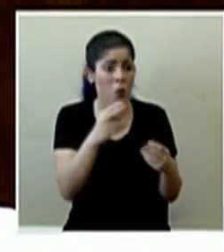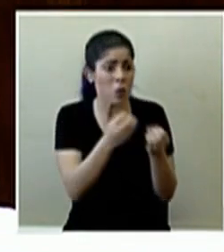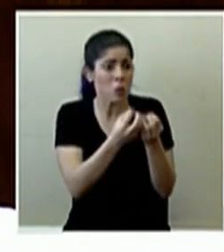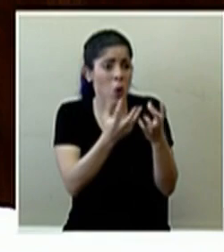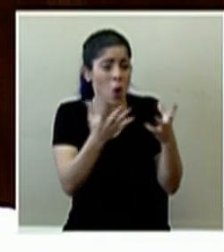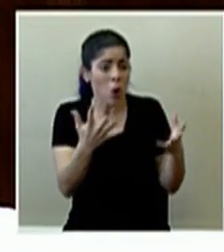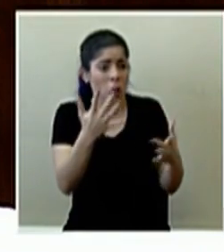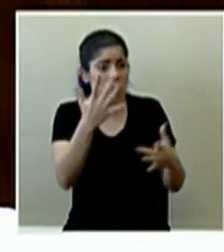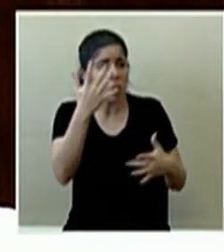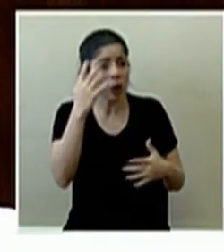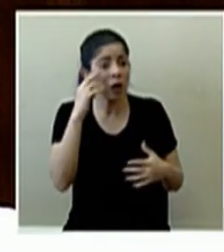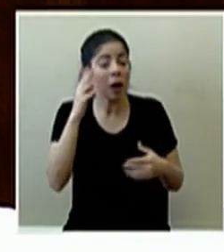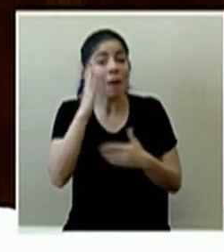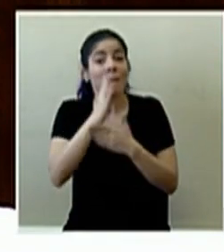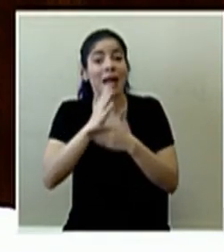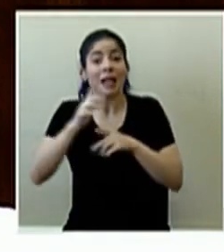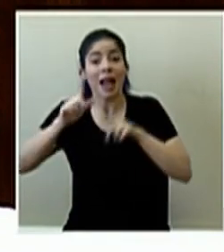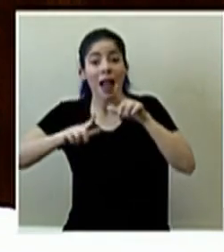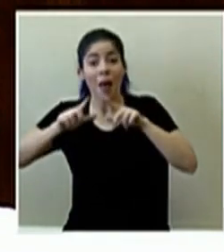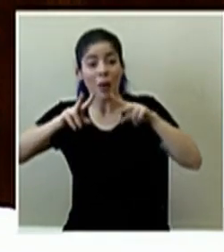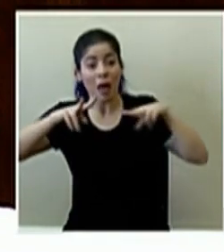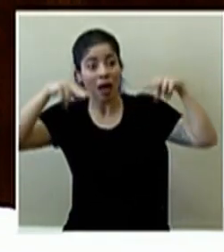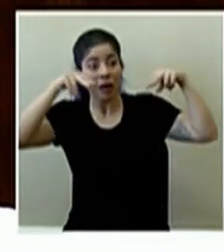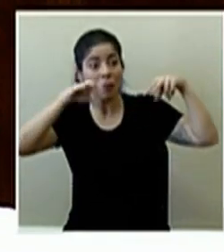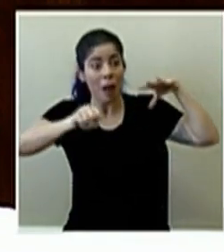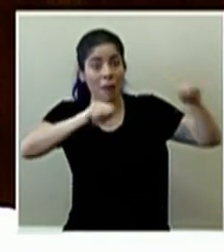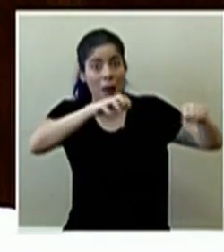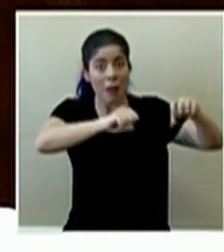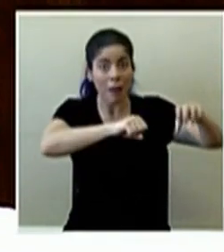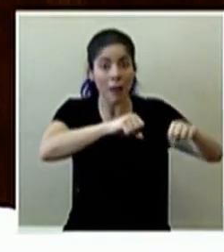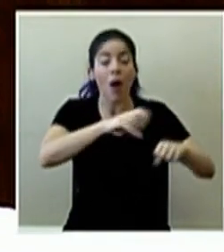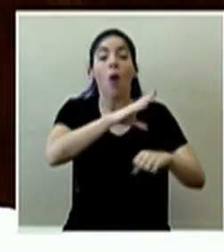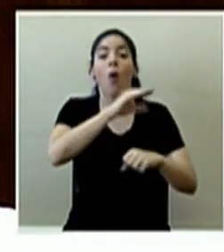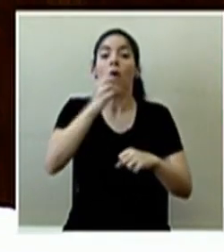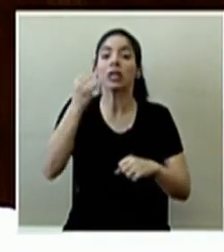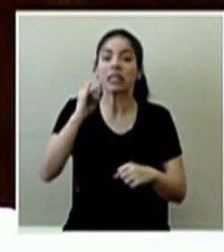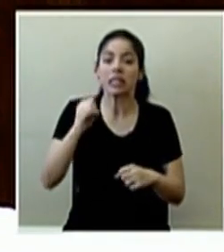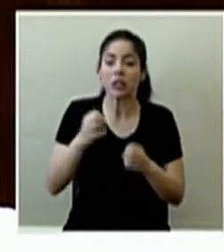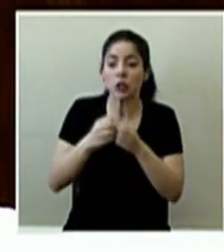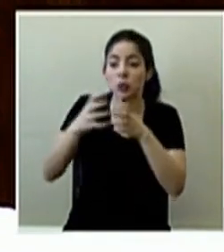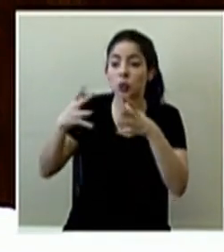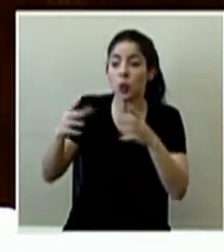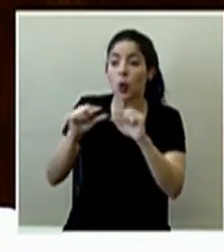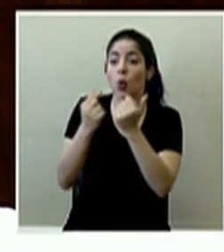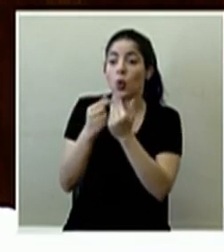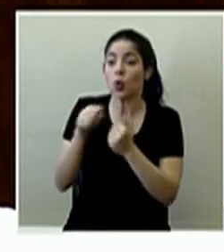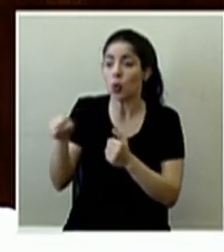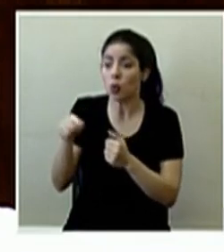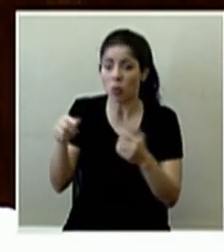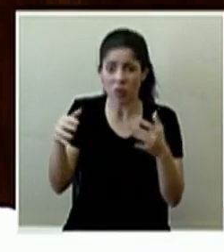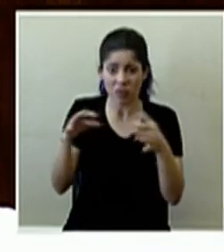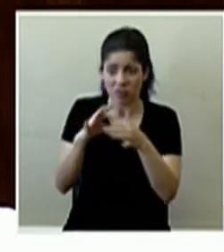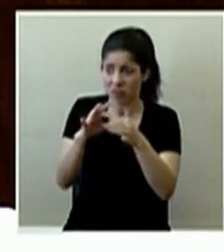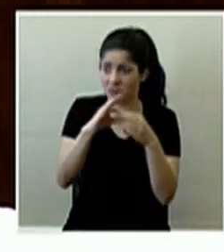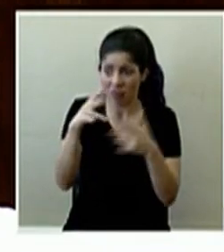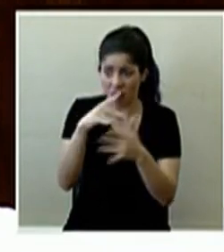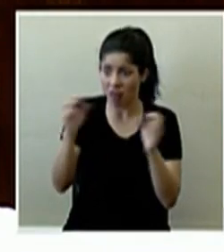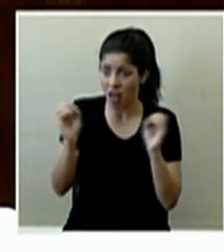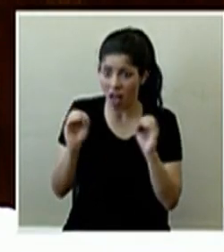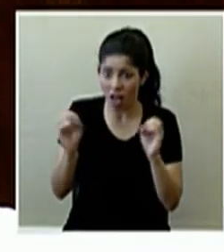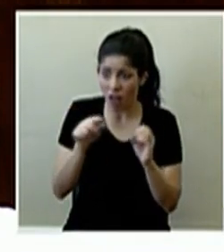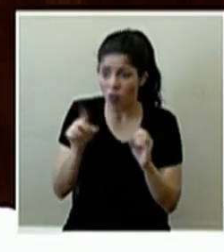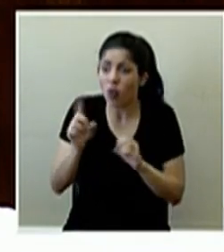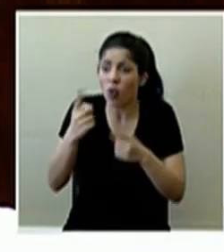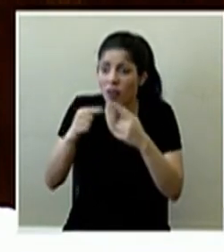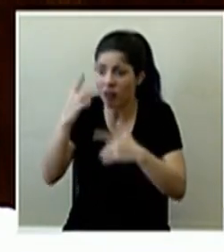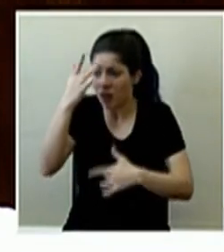casos de vigilancia en los laboratorios Centinela y cuando tengamos múltiples grupos no relacionados entre sí. Por el momento